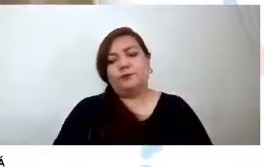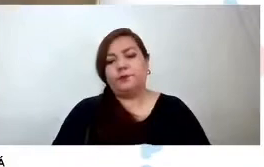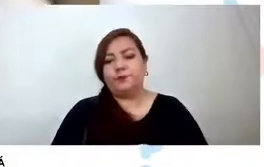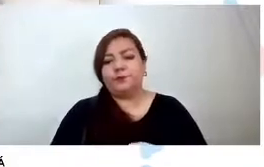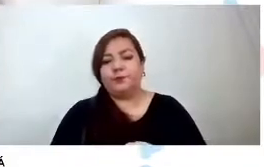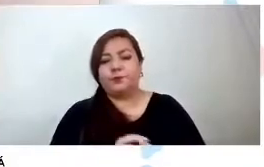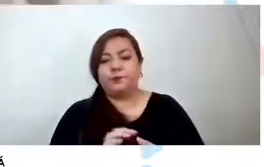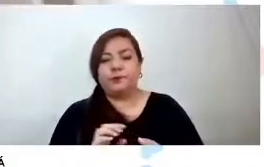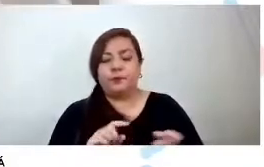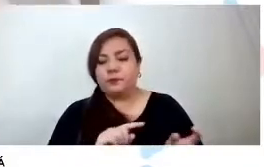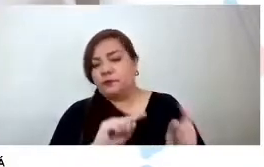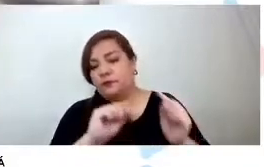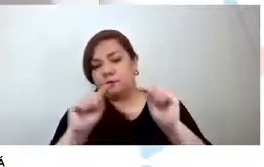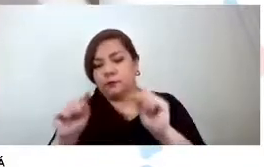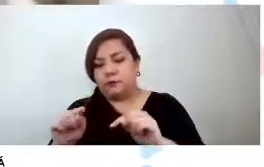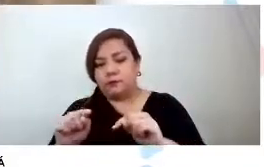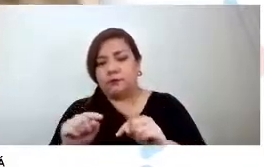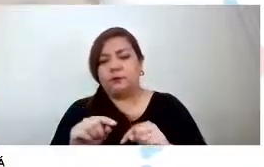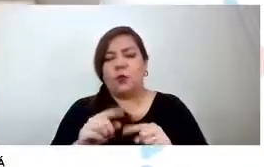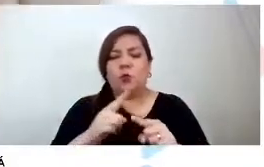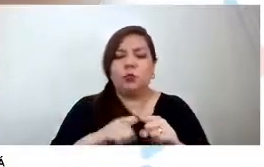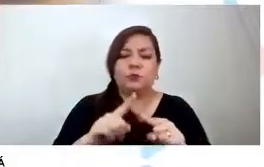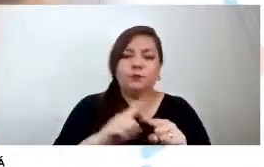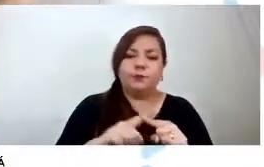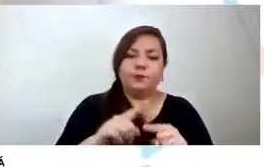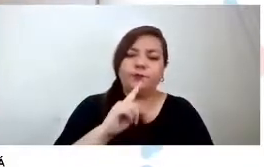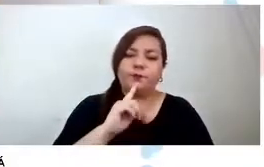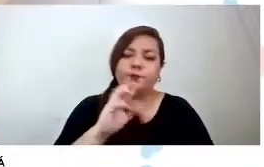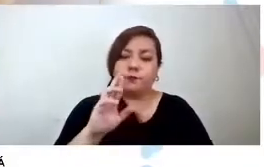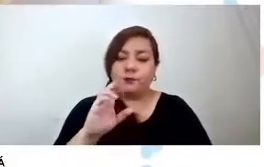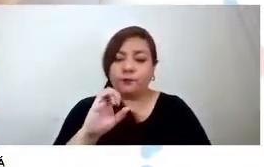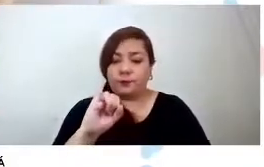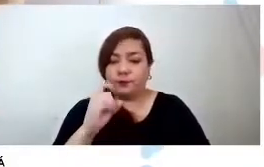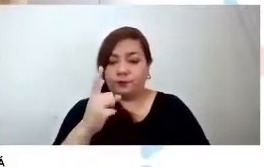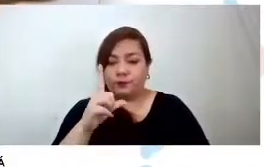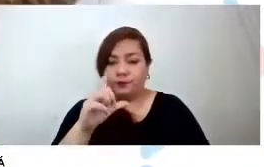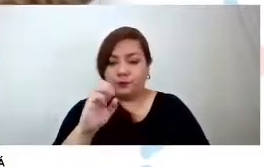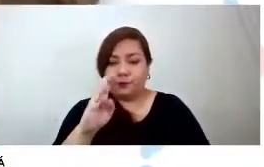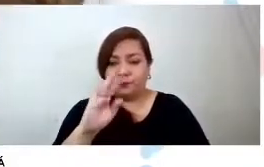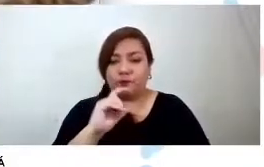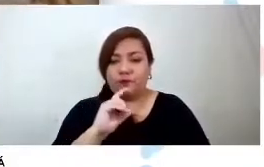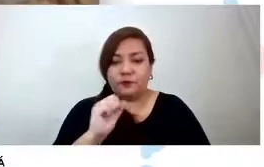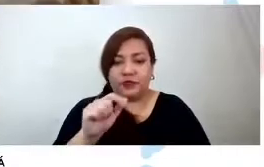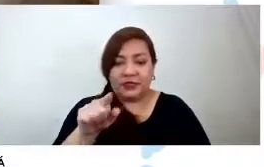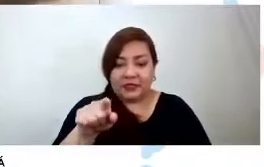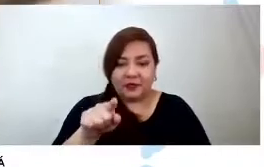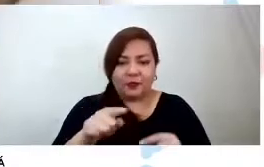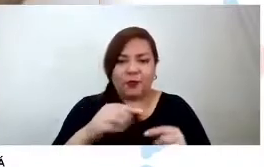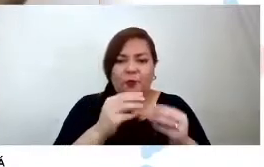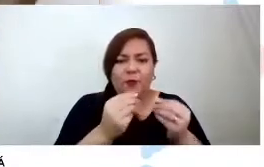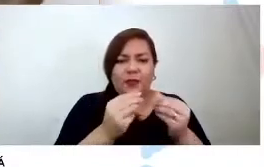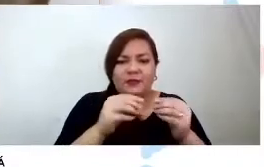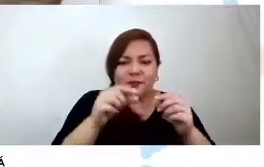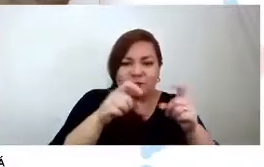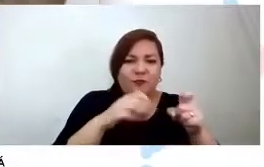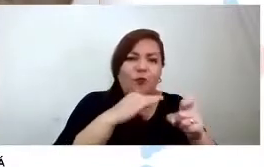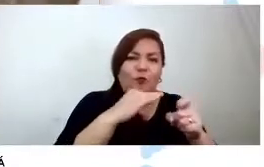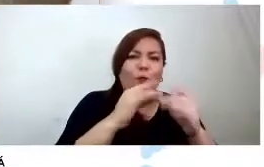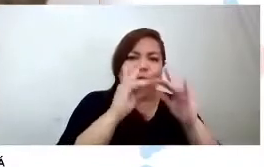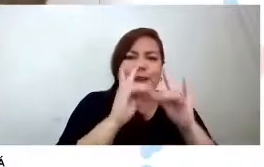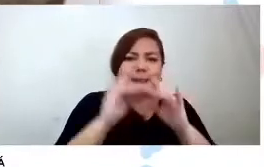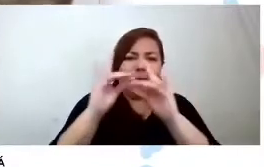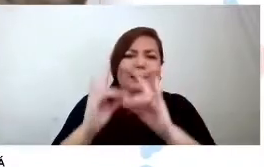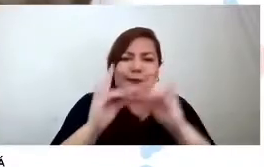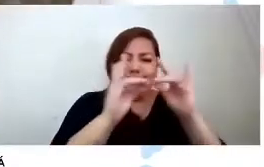tenemos estos trilobites nuevamente, que es prácticamente como un cementerio de trilobites, porque hay